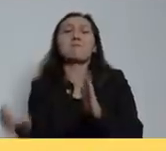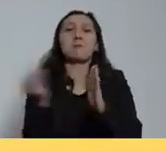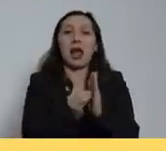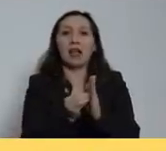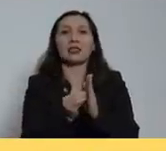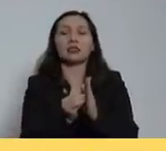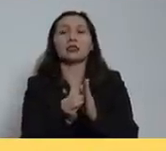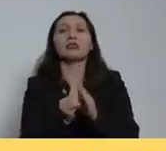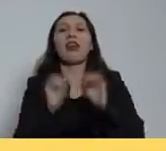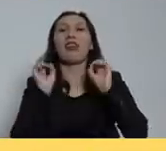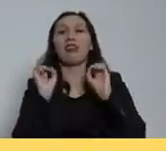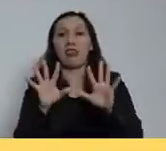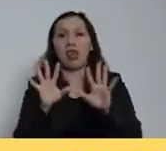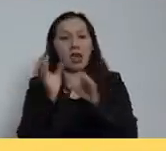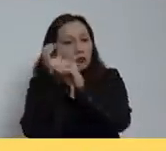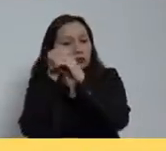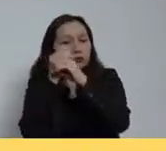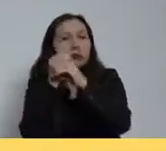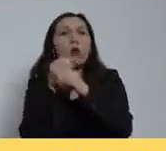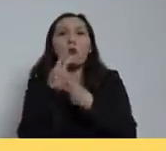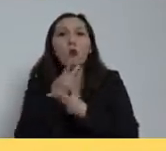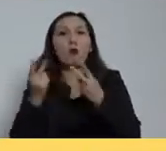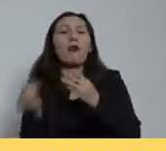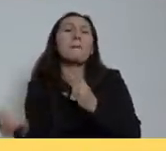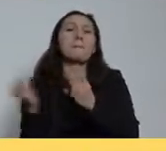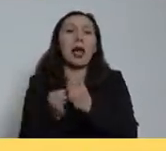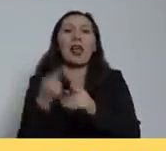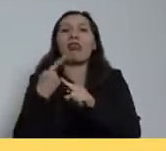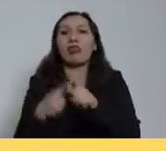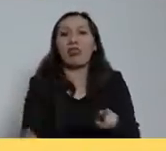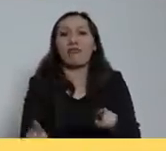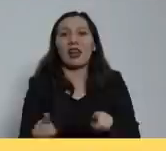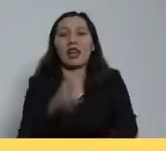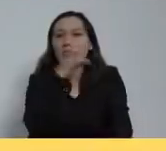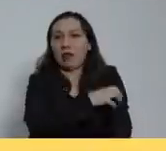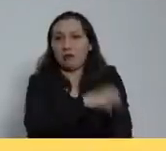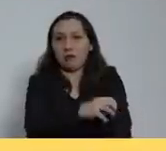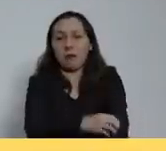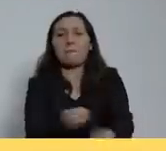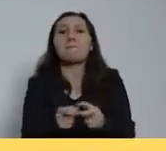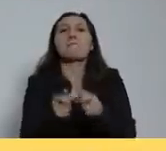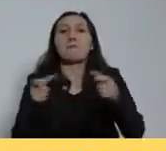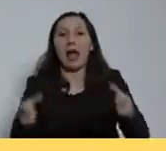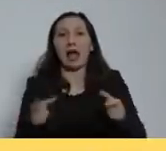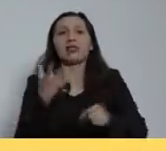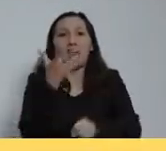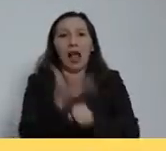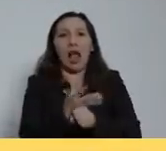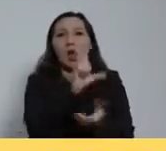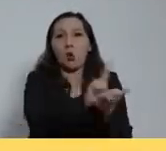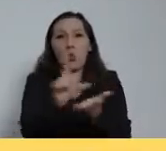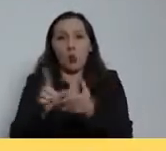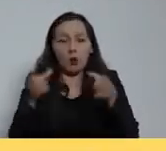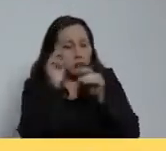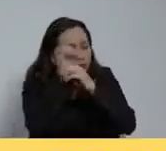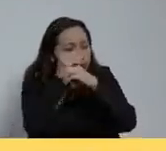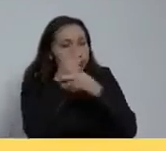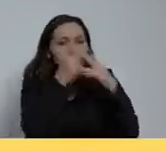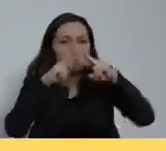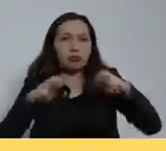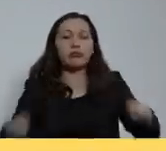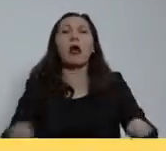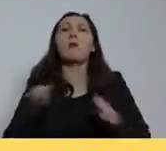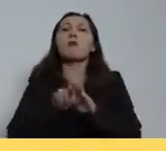agregando 10 laboratorios públicos más en diferentes regiones, por ejemplo, en la región de